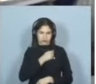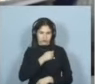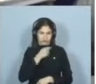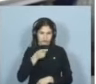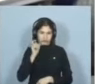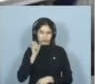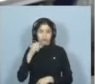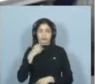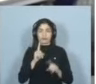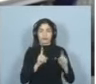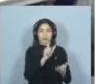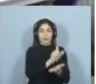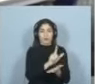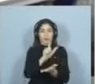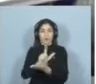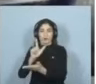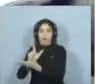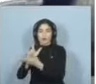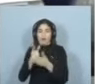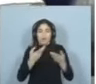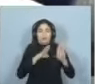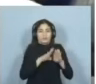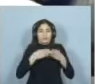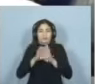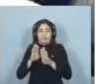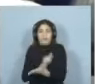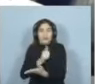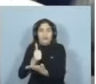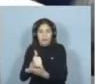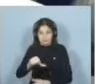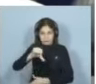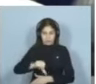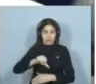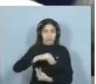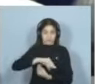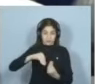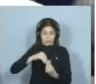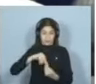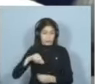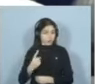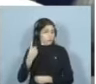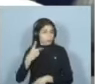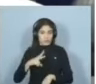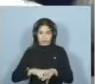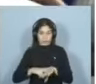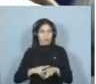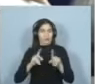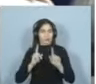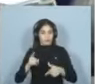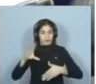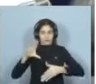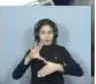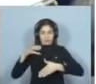espacio cívico y deterioro de la institucionalidad democrática en diversos países de la región. Esto genera